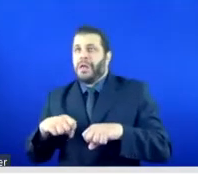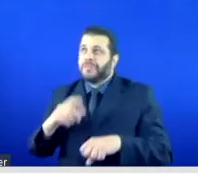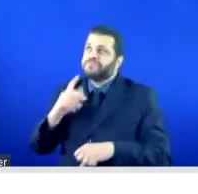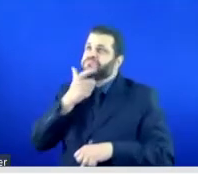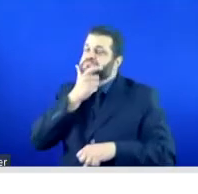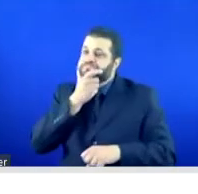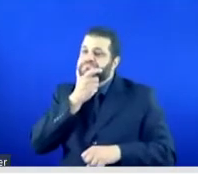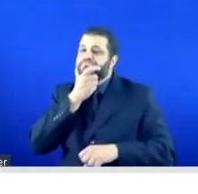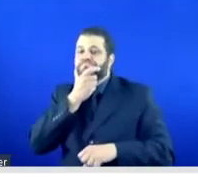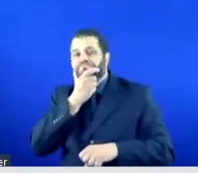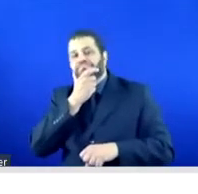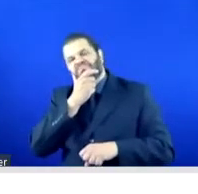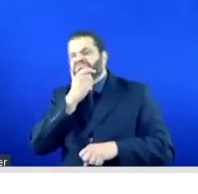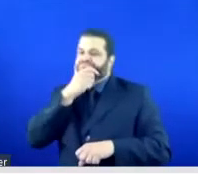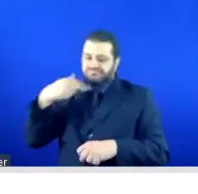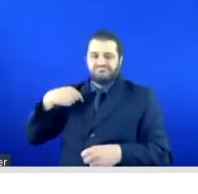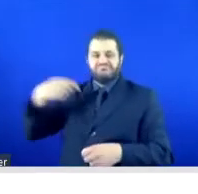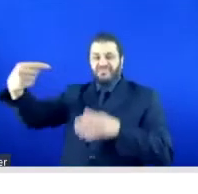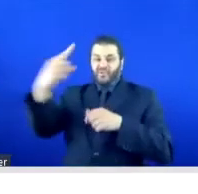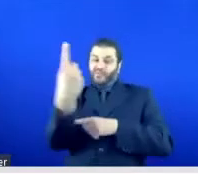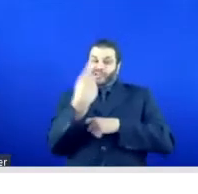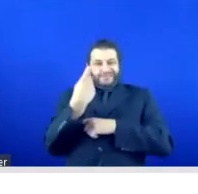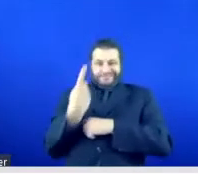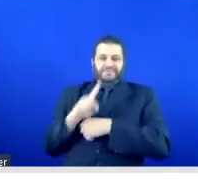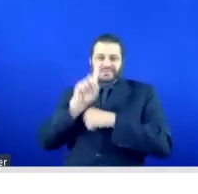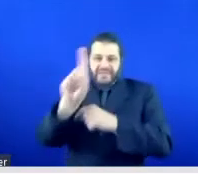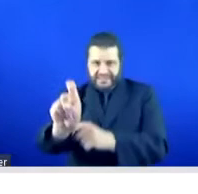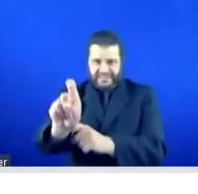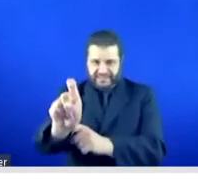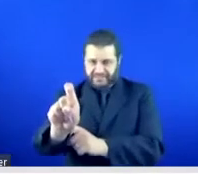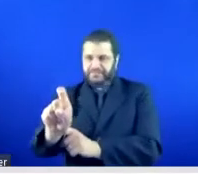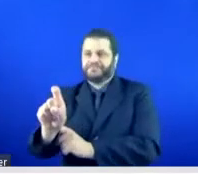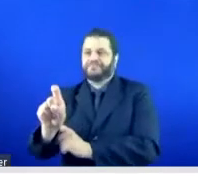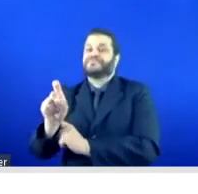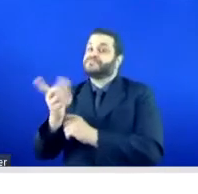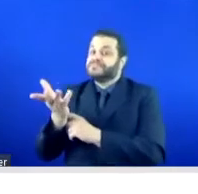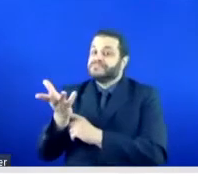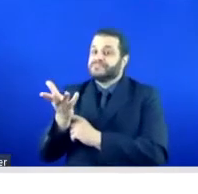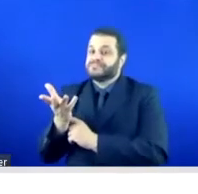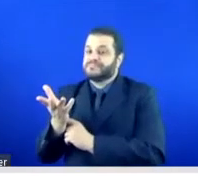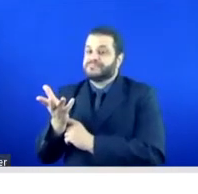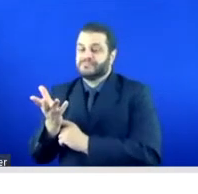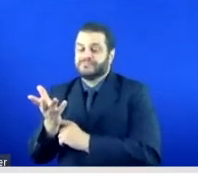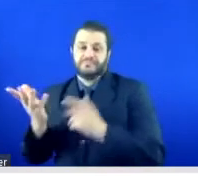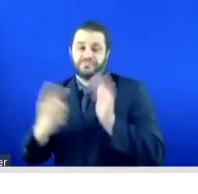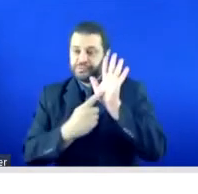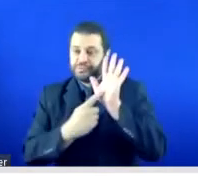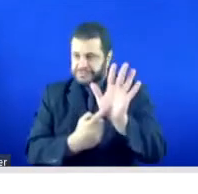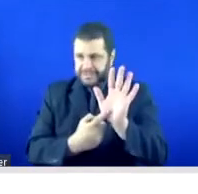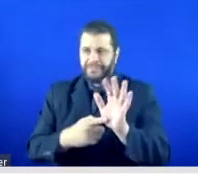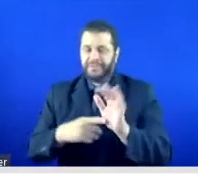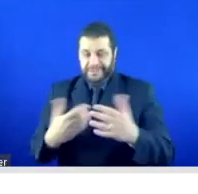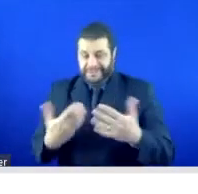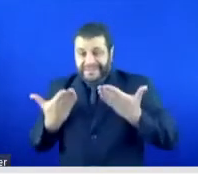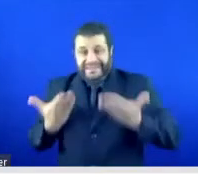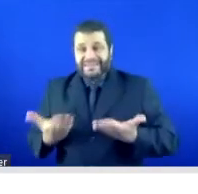de la gente, porque creo que es el grave problema y quiero dar un ejemplo. O sea, muchos niños y niñas hoy día no saben y no entienden que